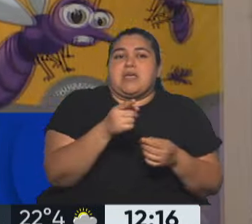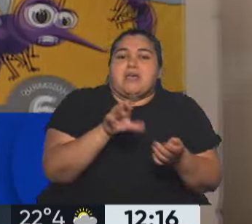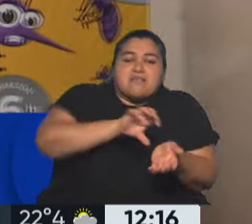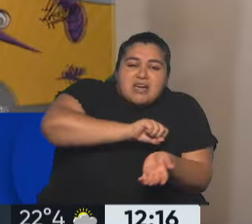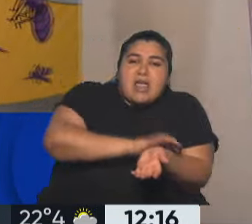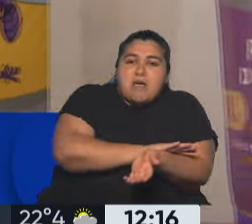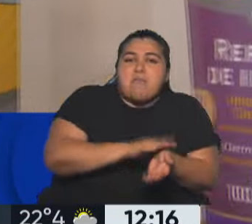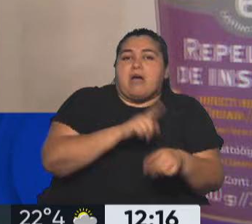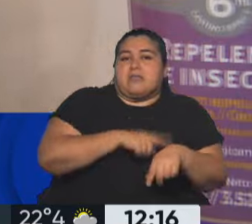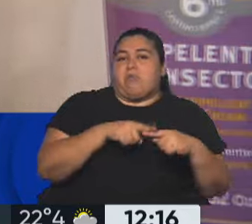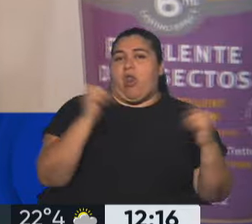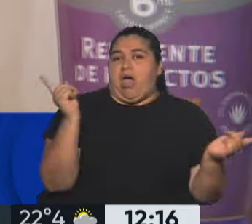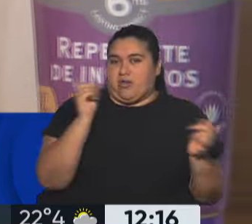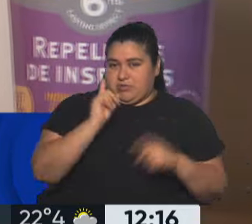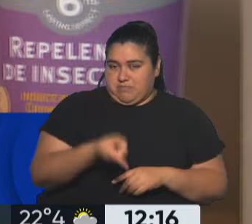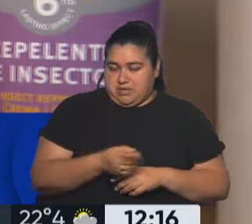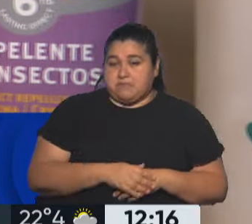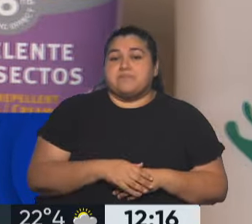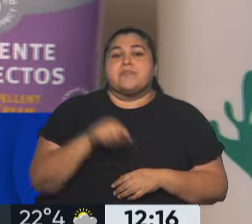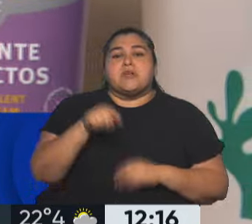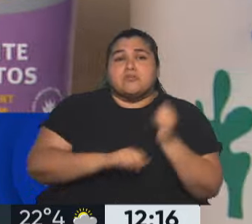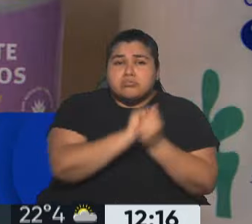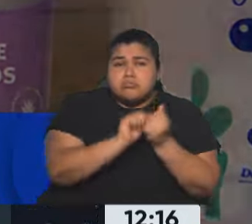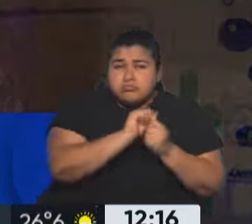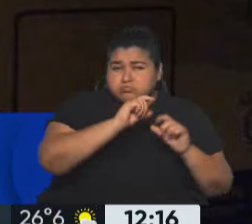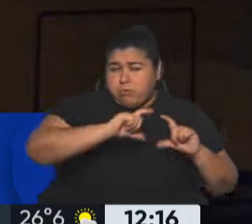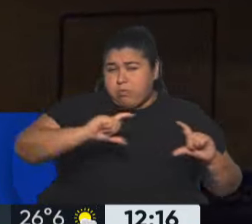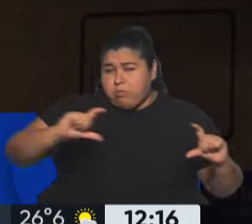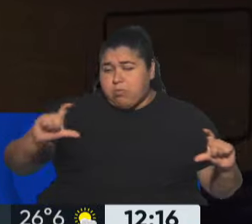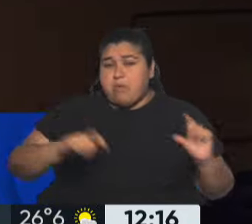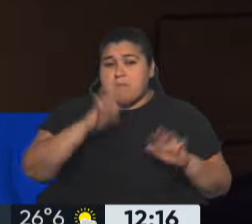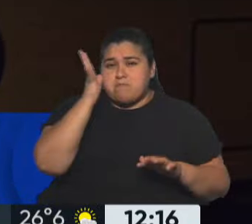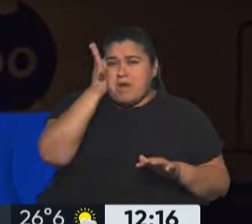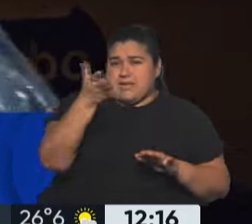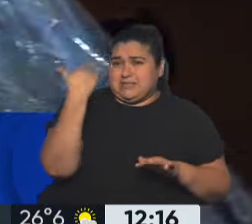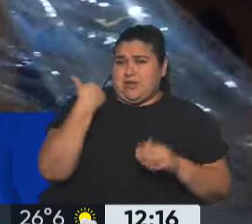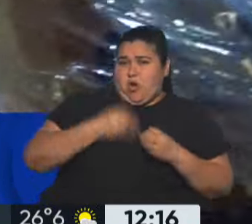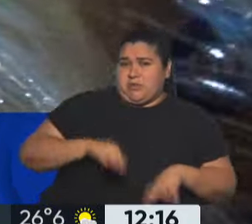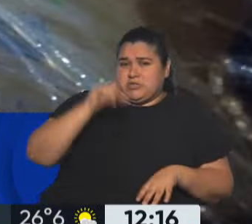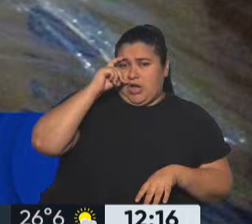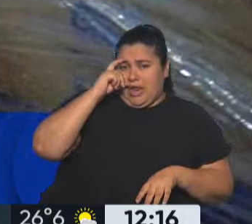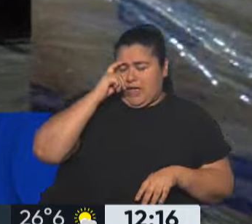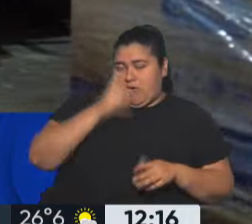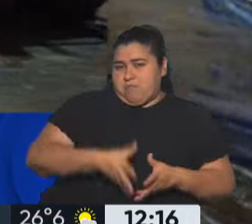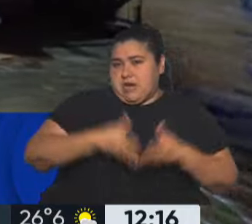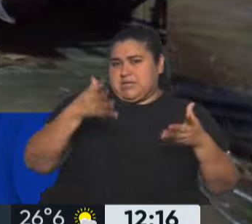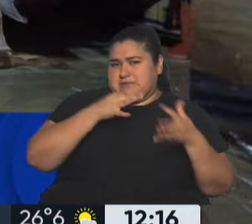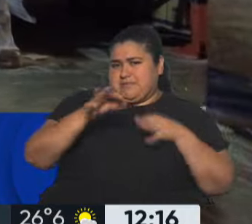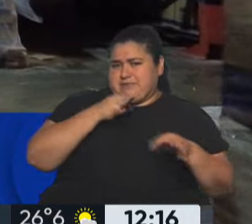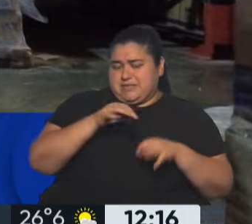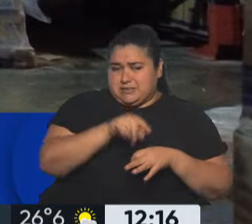extra duración. Nosotros detectamos esta explosión, esta sobreventa de repelente en el mes de enero. Automáticamente nuestro